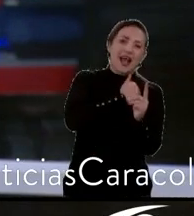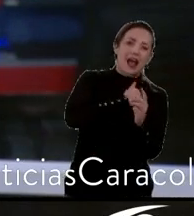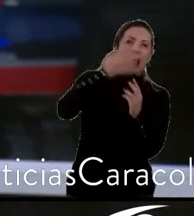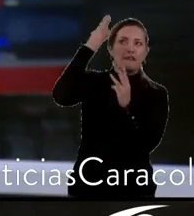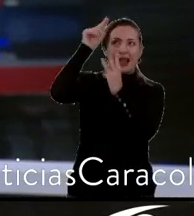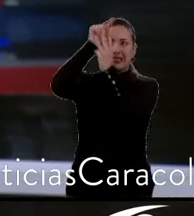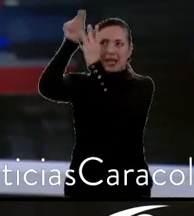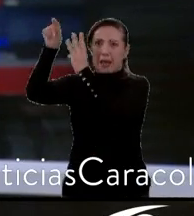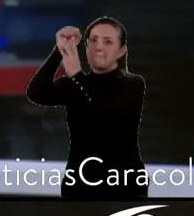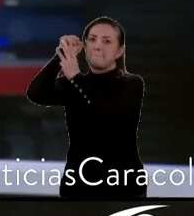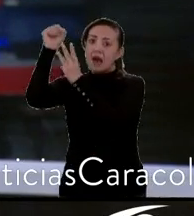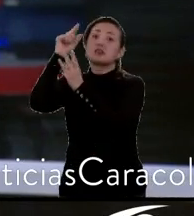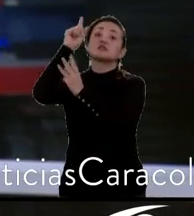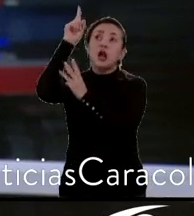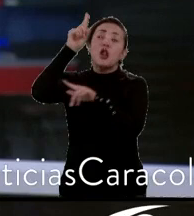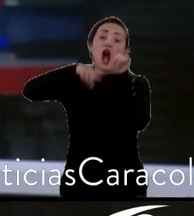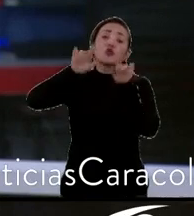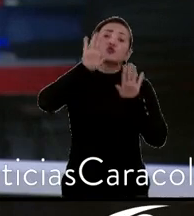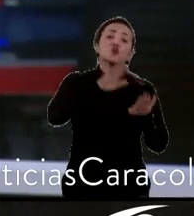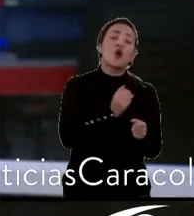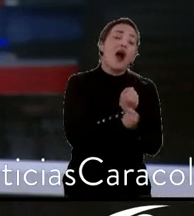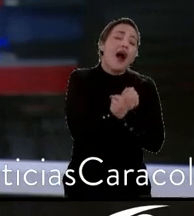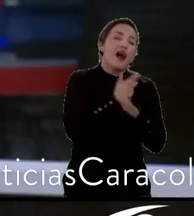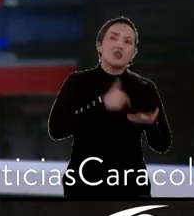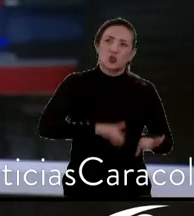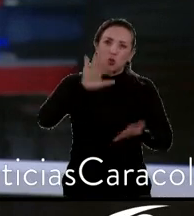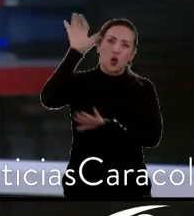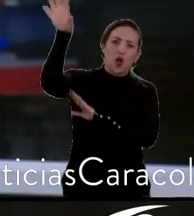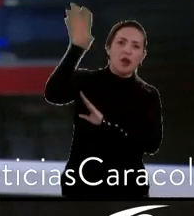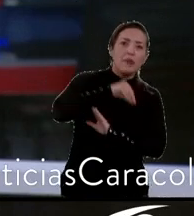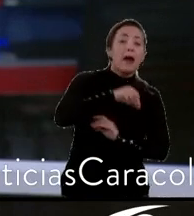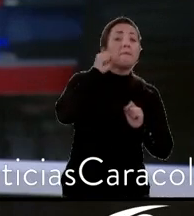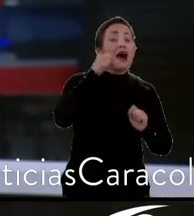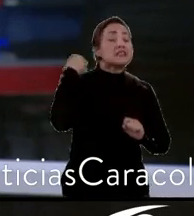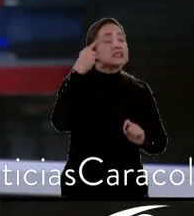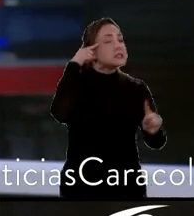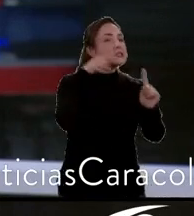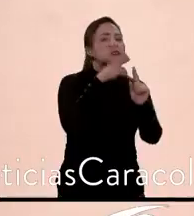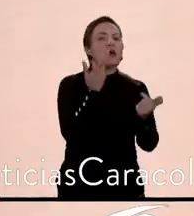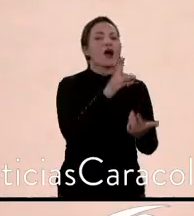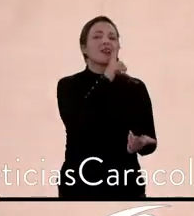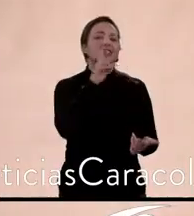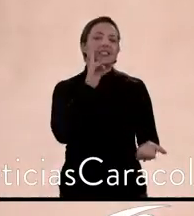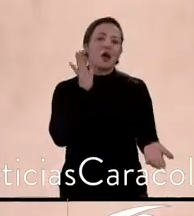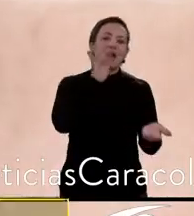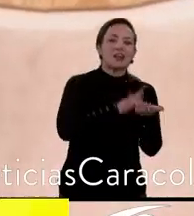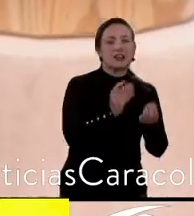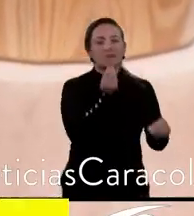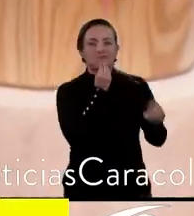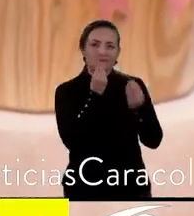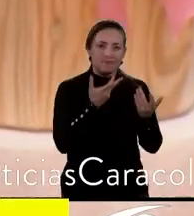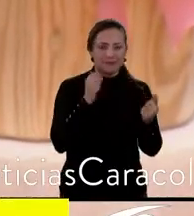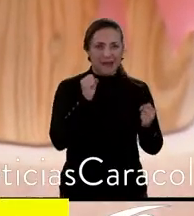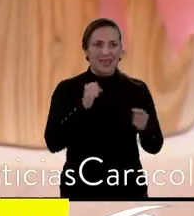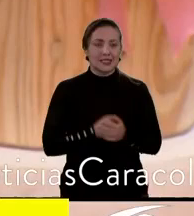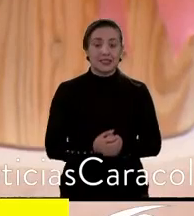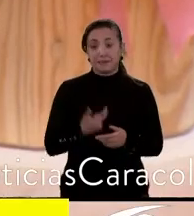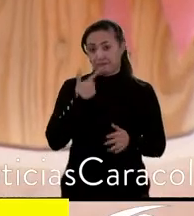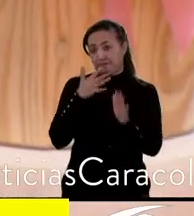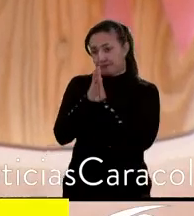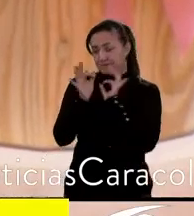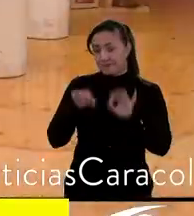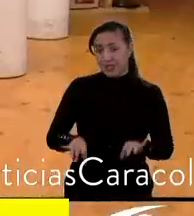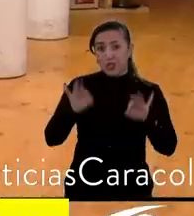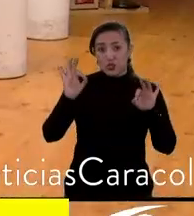también celebran esta fecha en Colombia. Los restaurantes siguen siendo una buena opción. Por así decirlo, en estos días